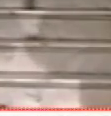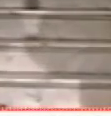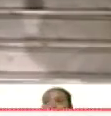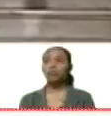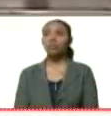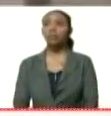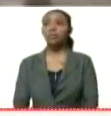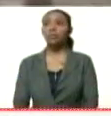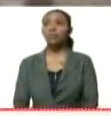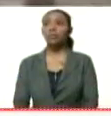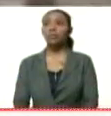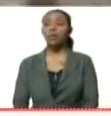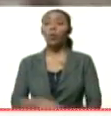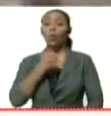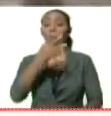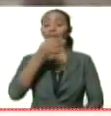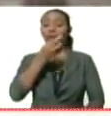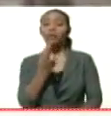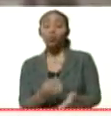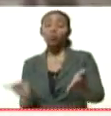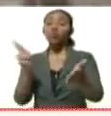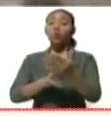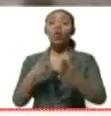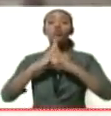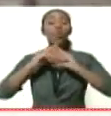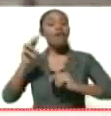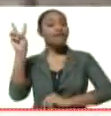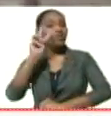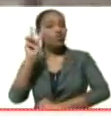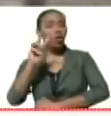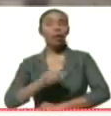Buenas tardes, le ratifico a toda Venezuela.